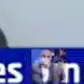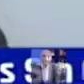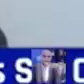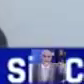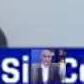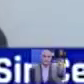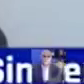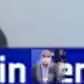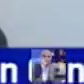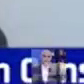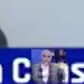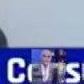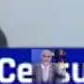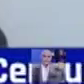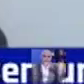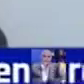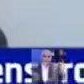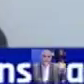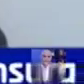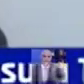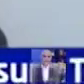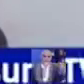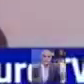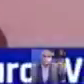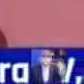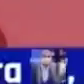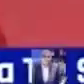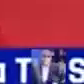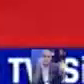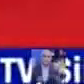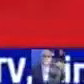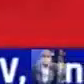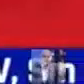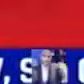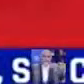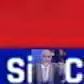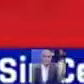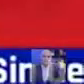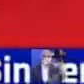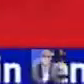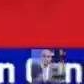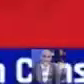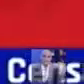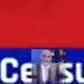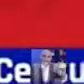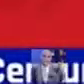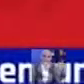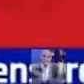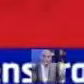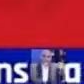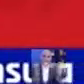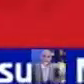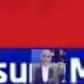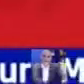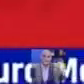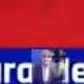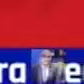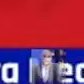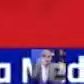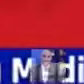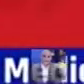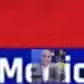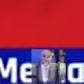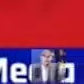ven. El boom de litio en este momento está colocando ahí a los buitres corporativos,